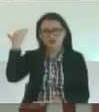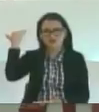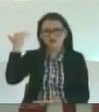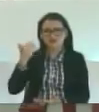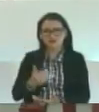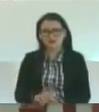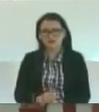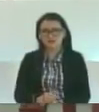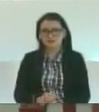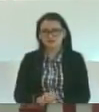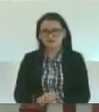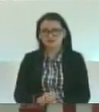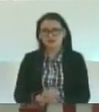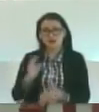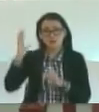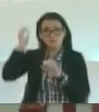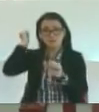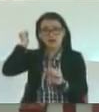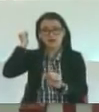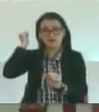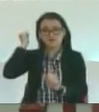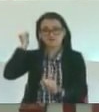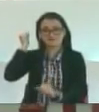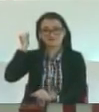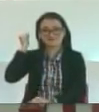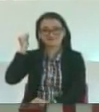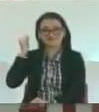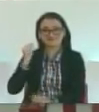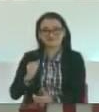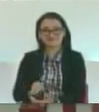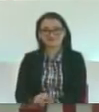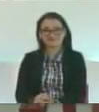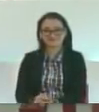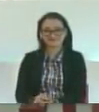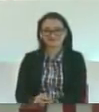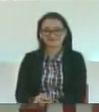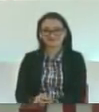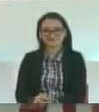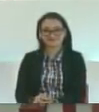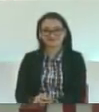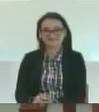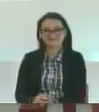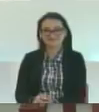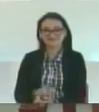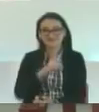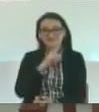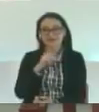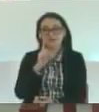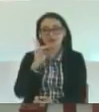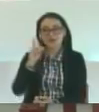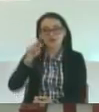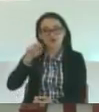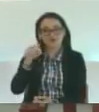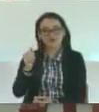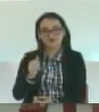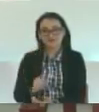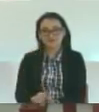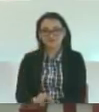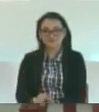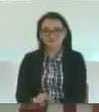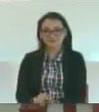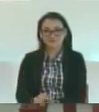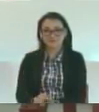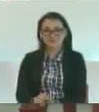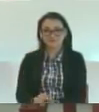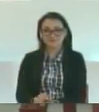Y la embajadora entonces, si mal no recuerdo, de nombre Donna Reynard, trató